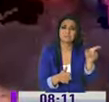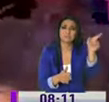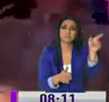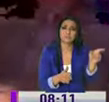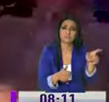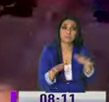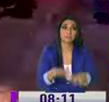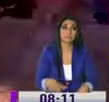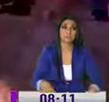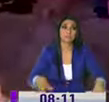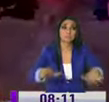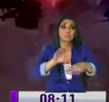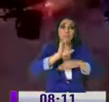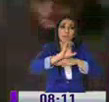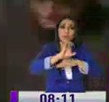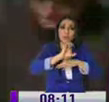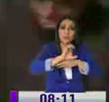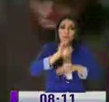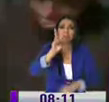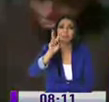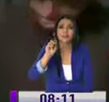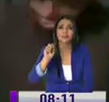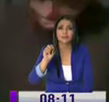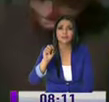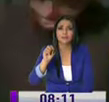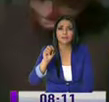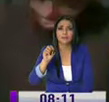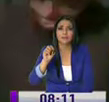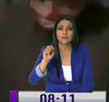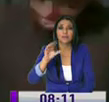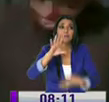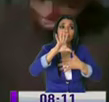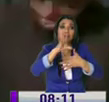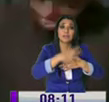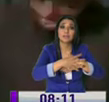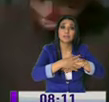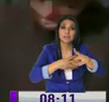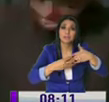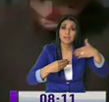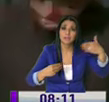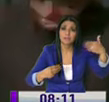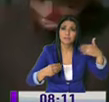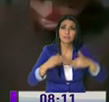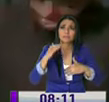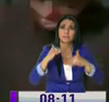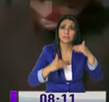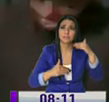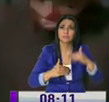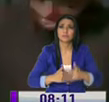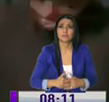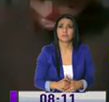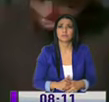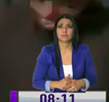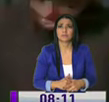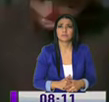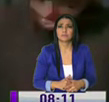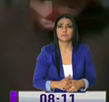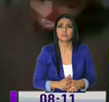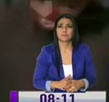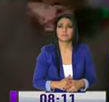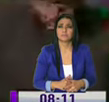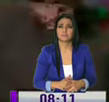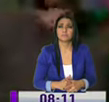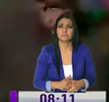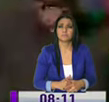tenemos menos de 20 nani a nivel latinoamericano que viene para